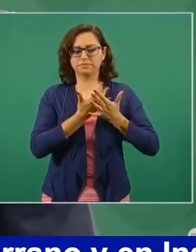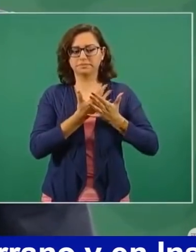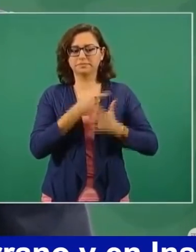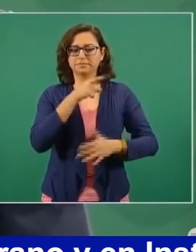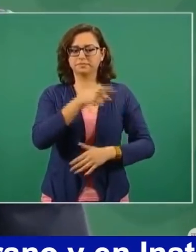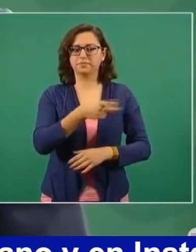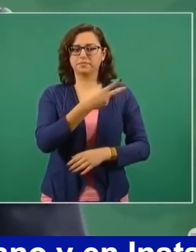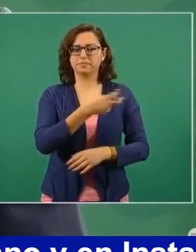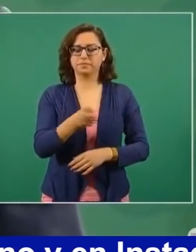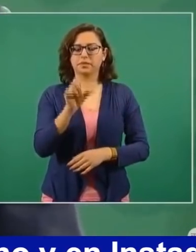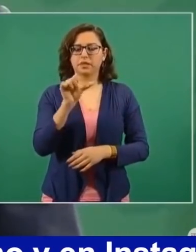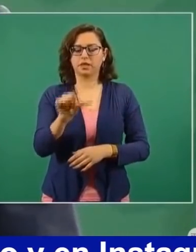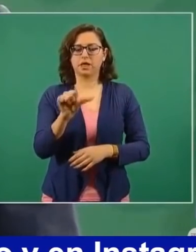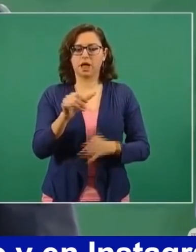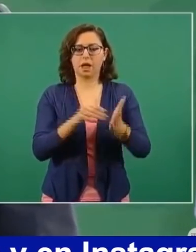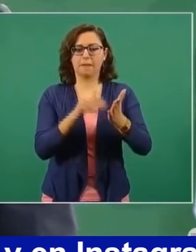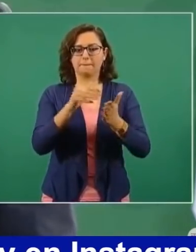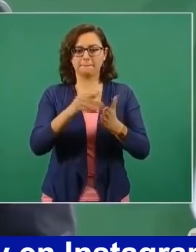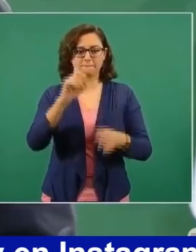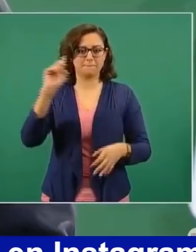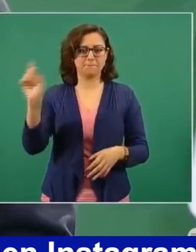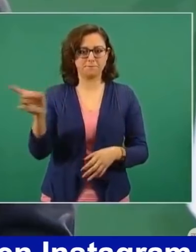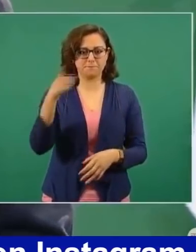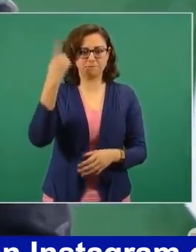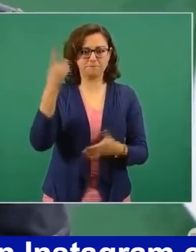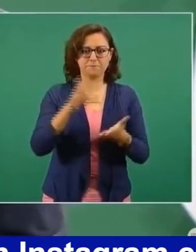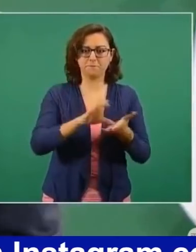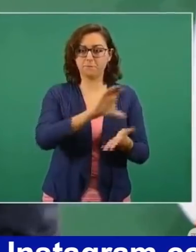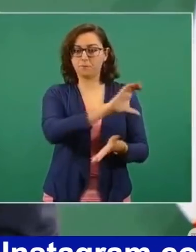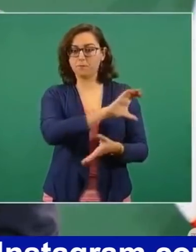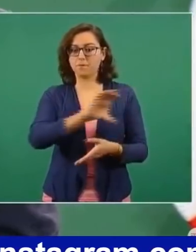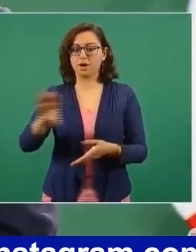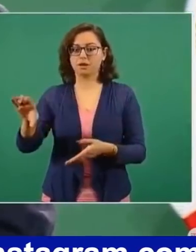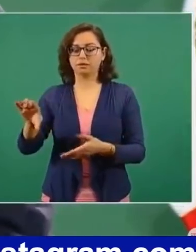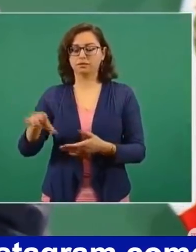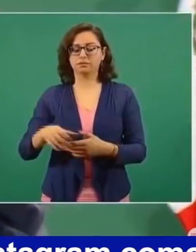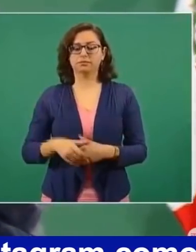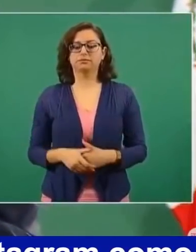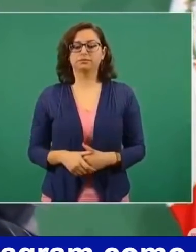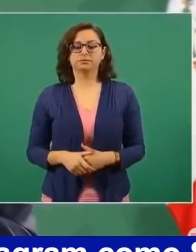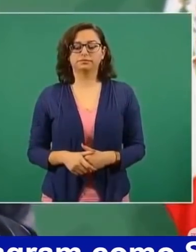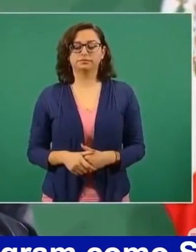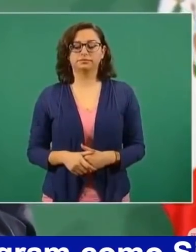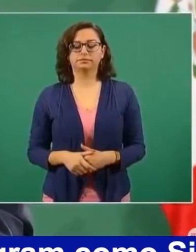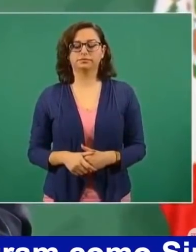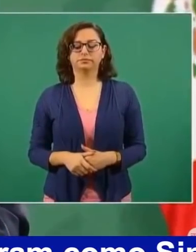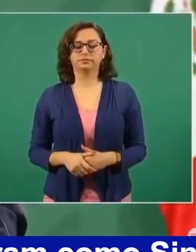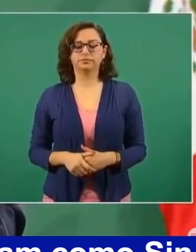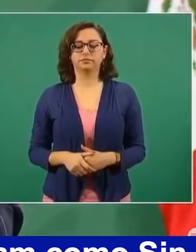millones de dólares. Entonces este dinero pues